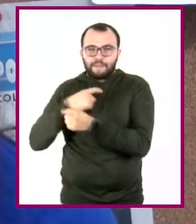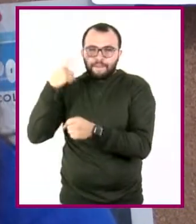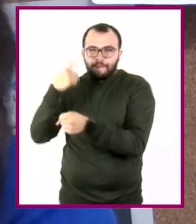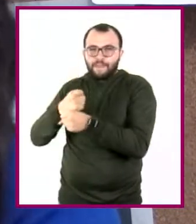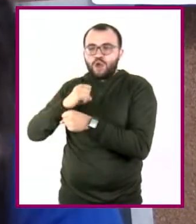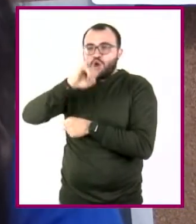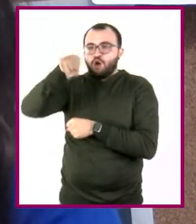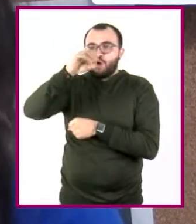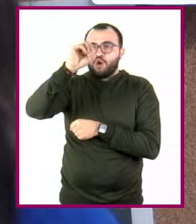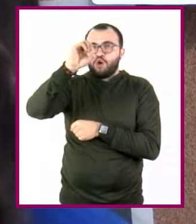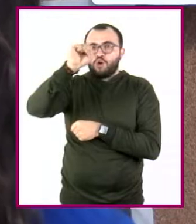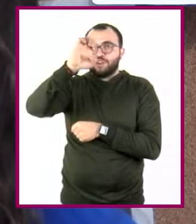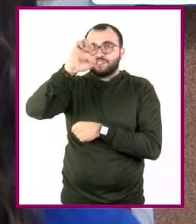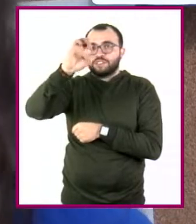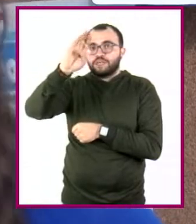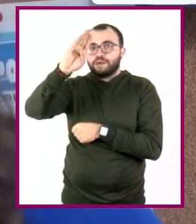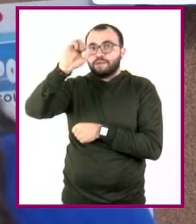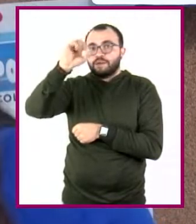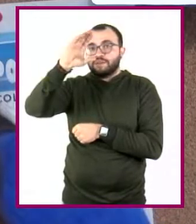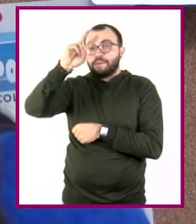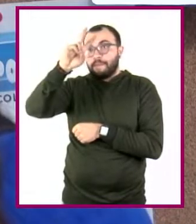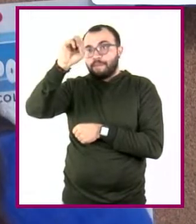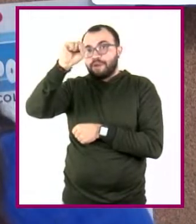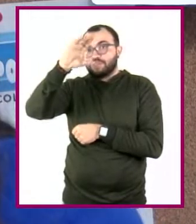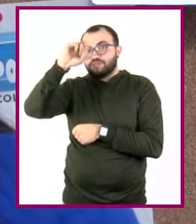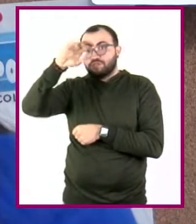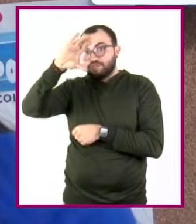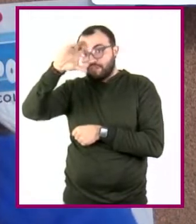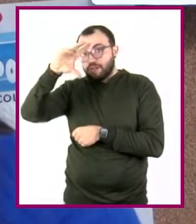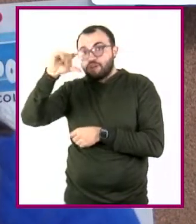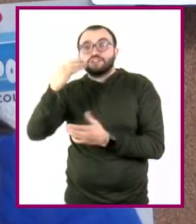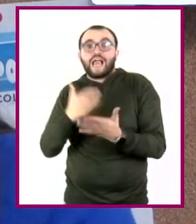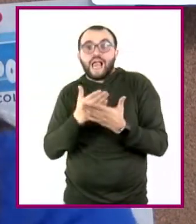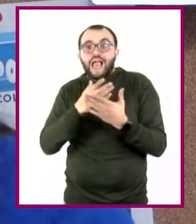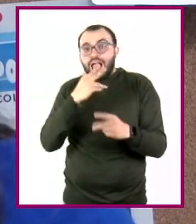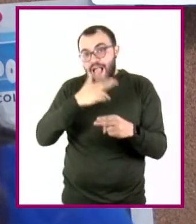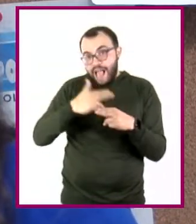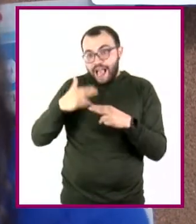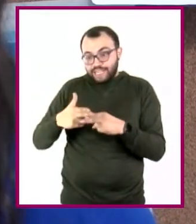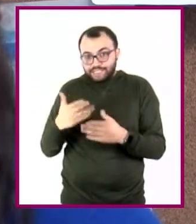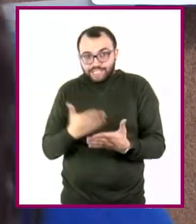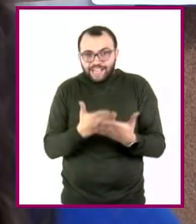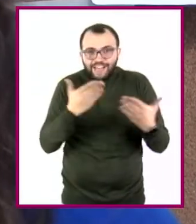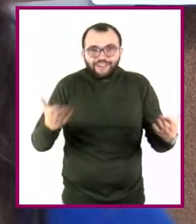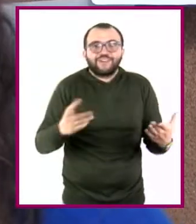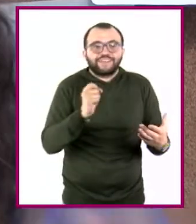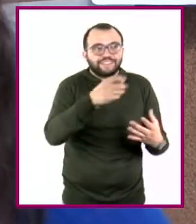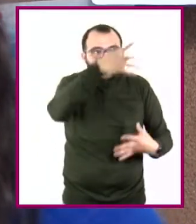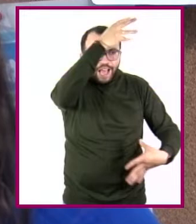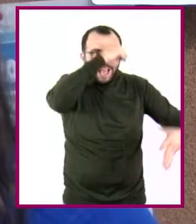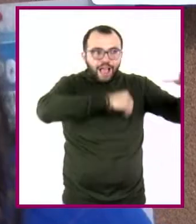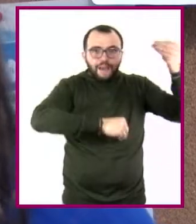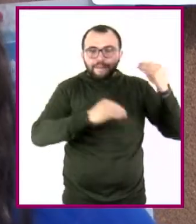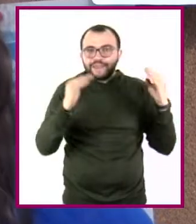el programa Aprende en Casa, que ha sido un modelo de aprendizaje a distancia por televisión durante la